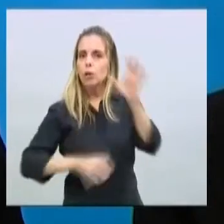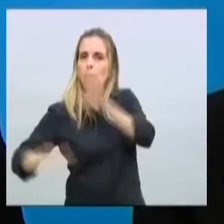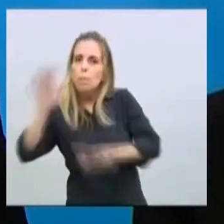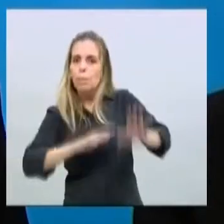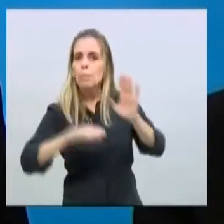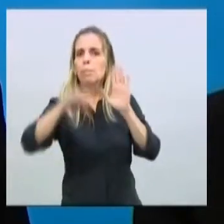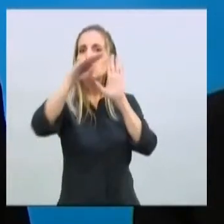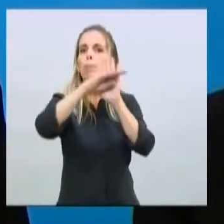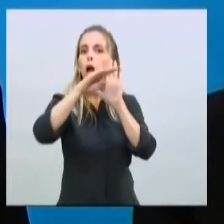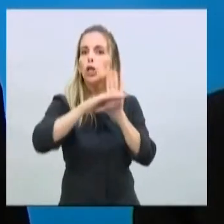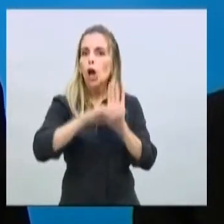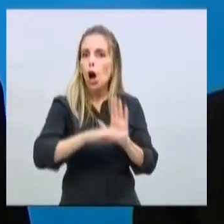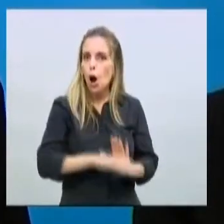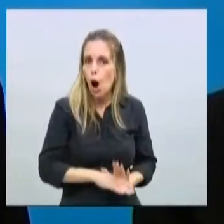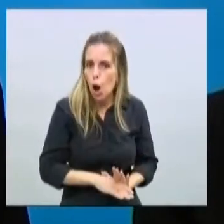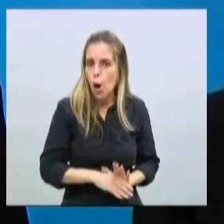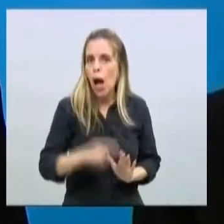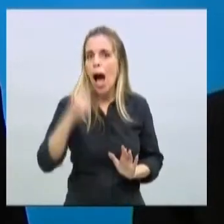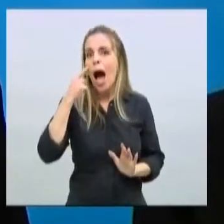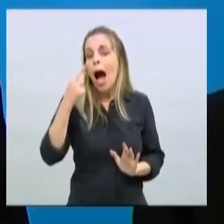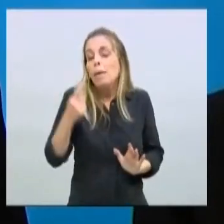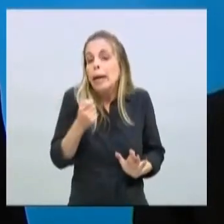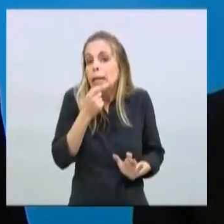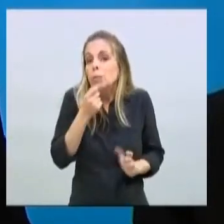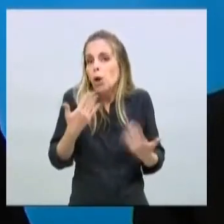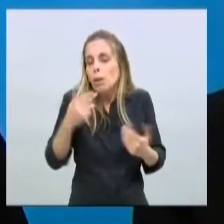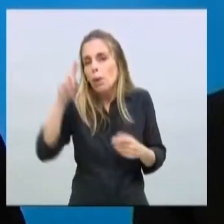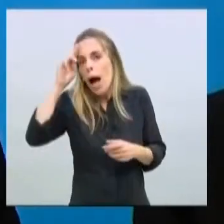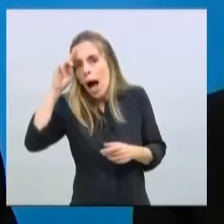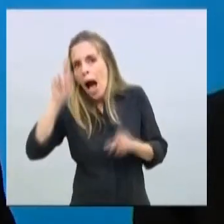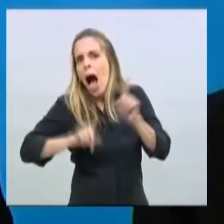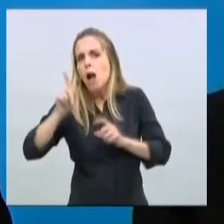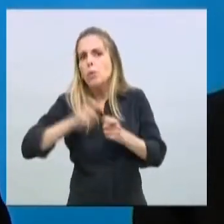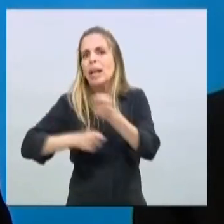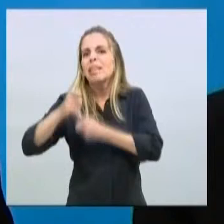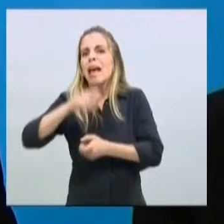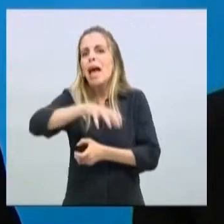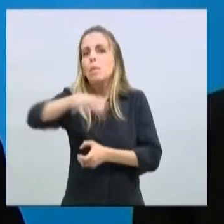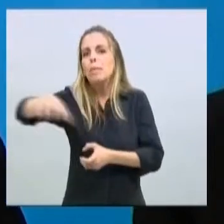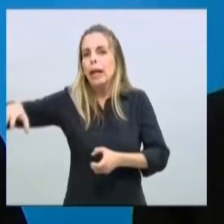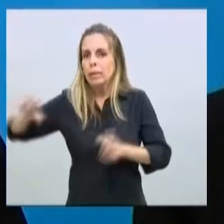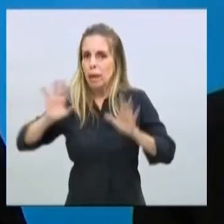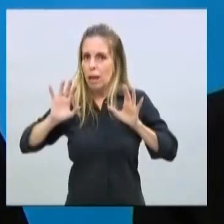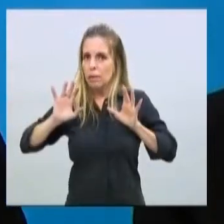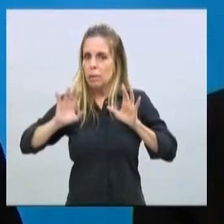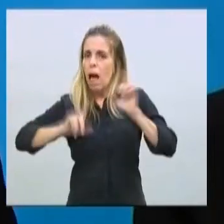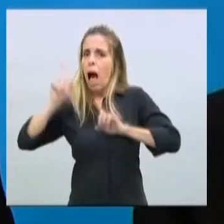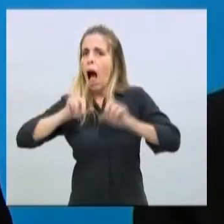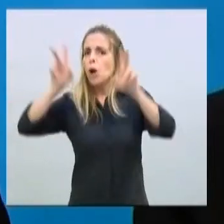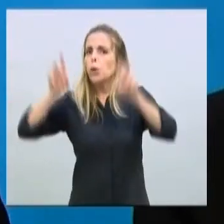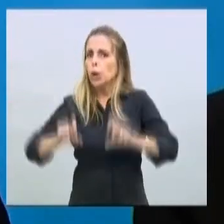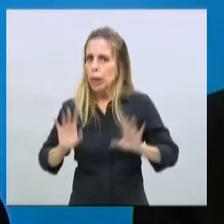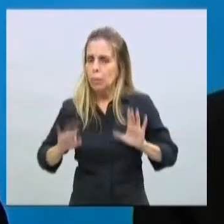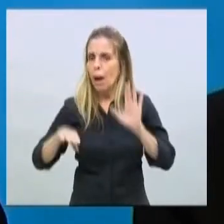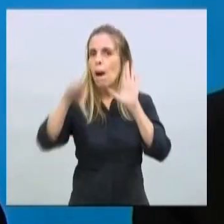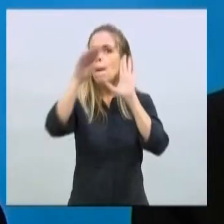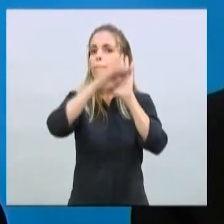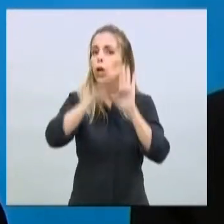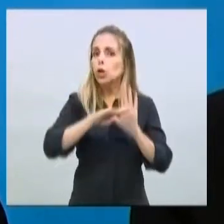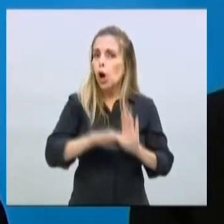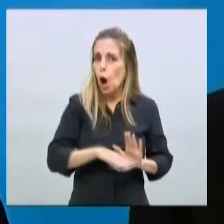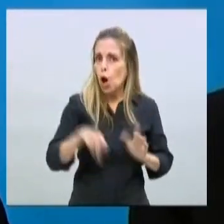habilitar a un número muy importante de empresas para que empiecen a trabajar en distintas actividades. Los protocolos son protocolos de